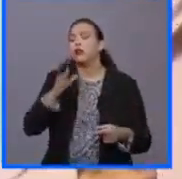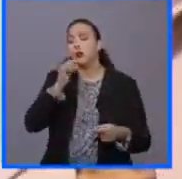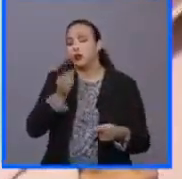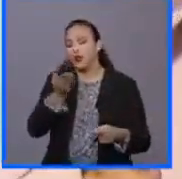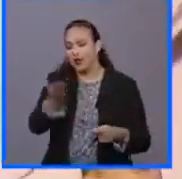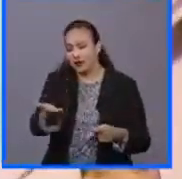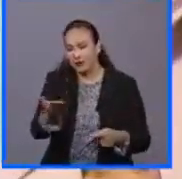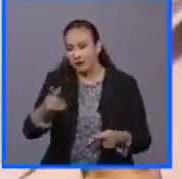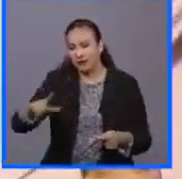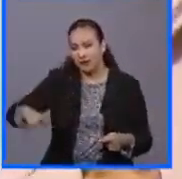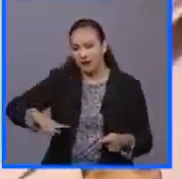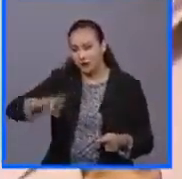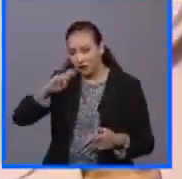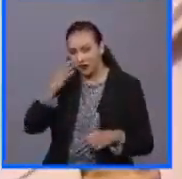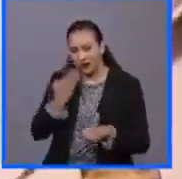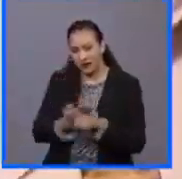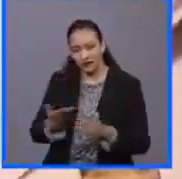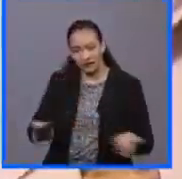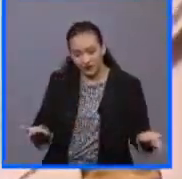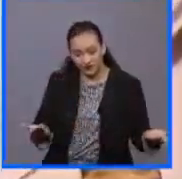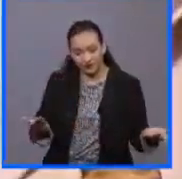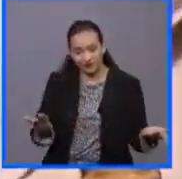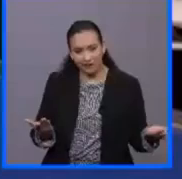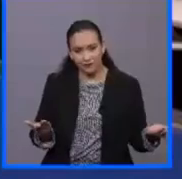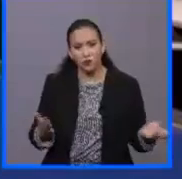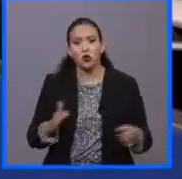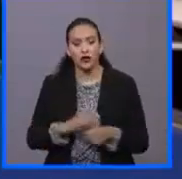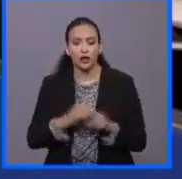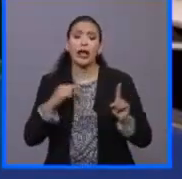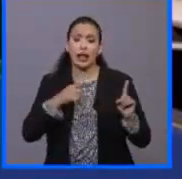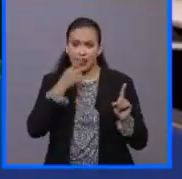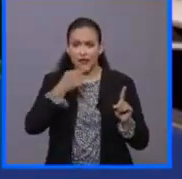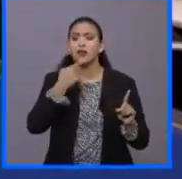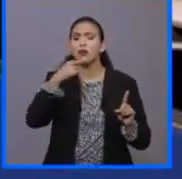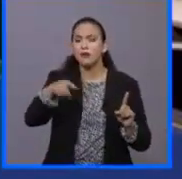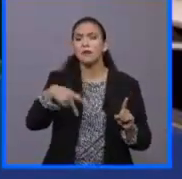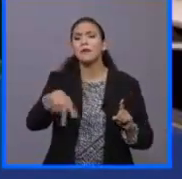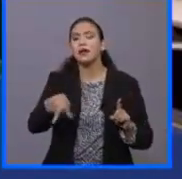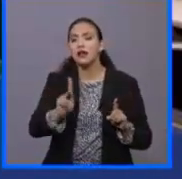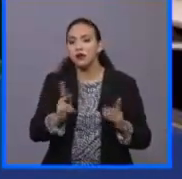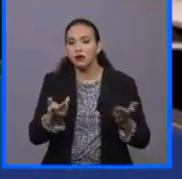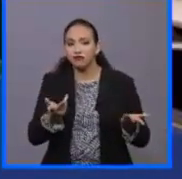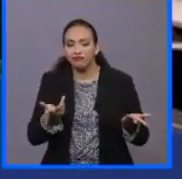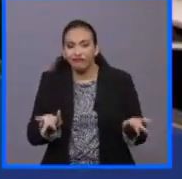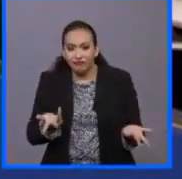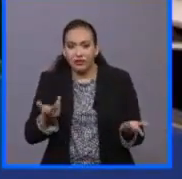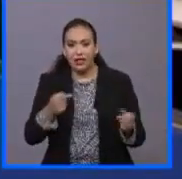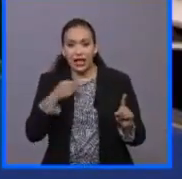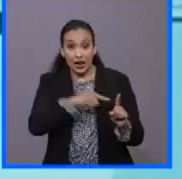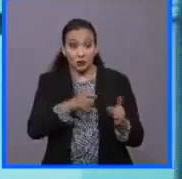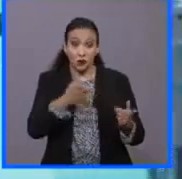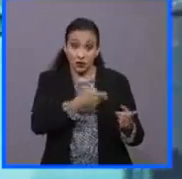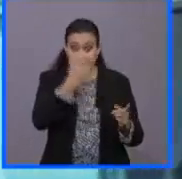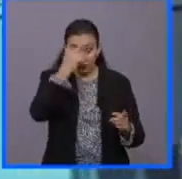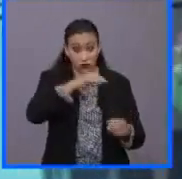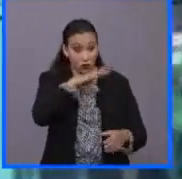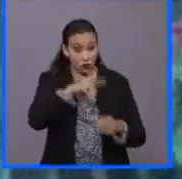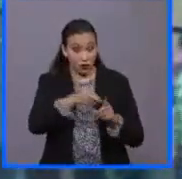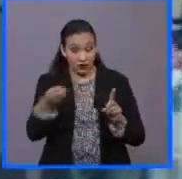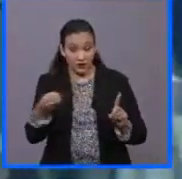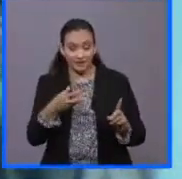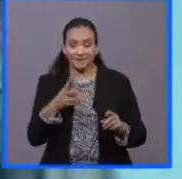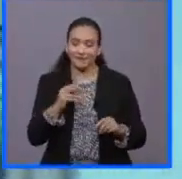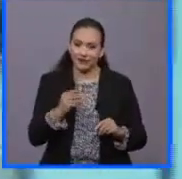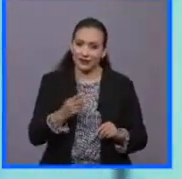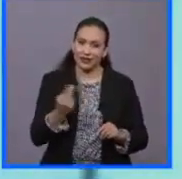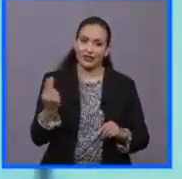la responsabilidad patrimonial, ya que por haber denunciado los hechos no adquiría ese derecho, pues es necesario